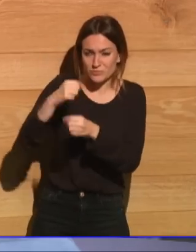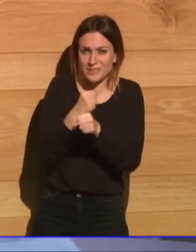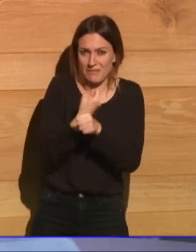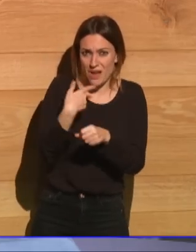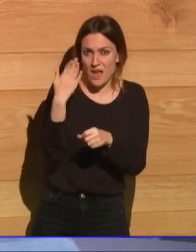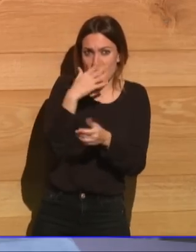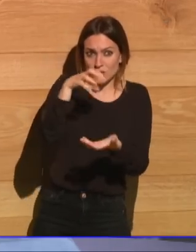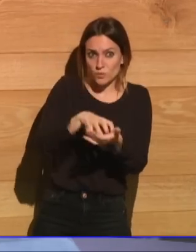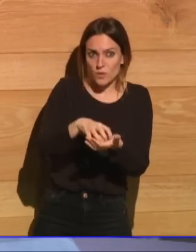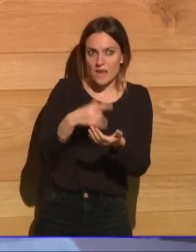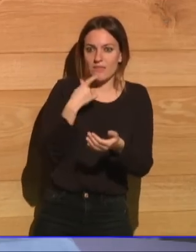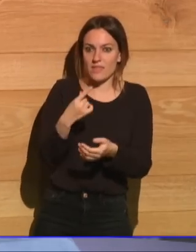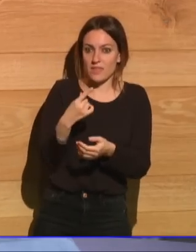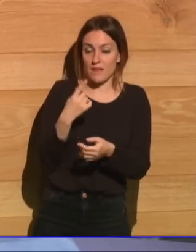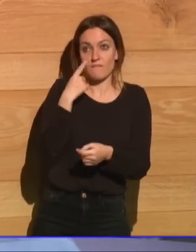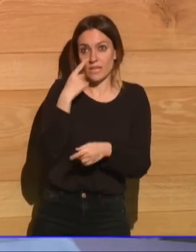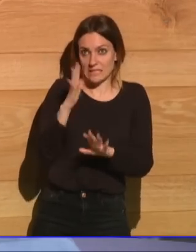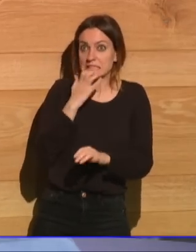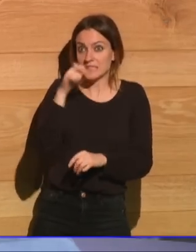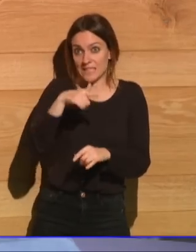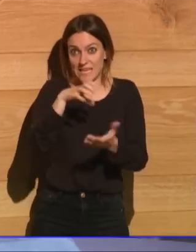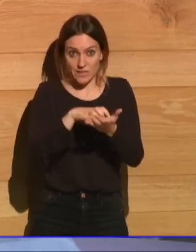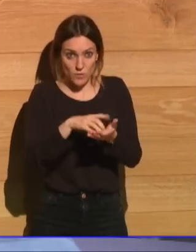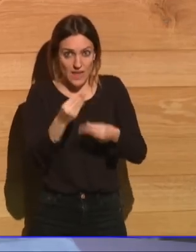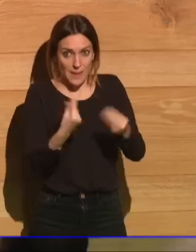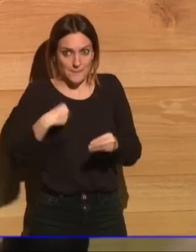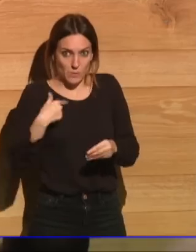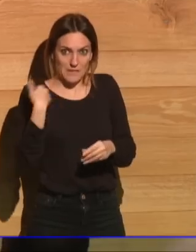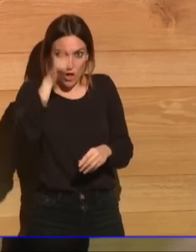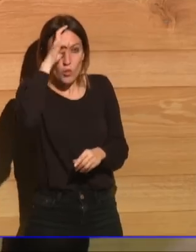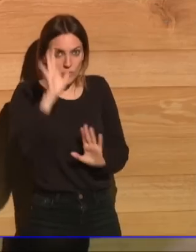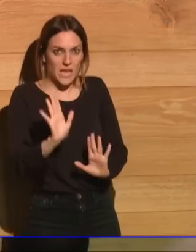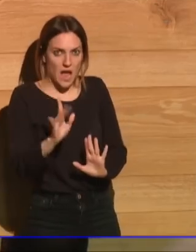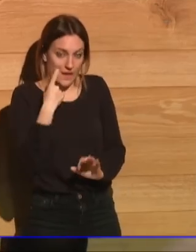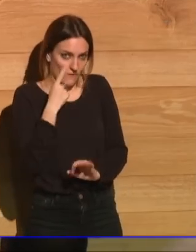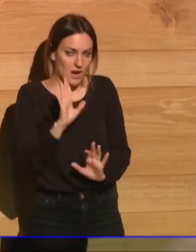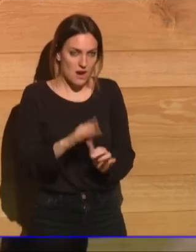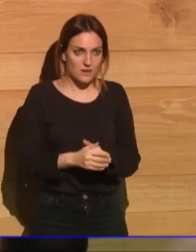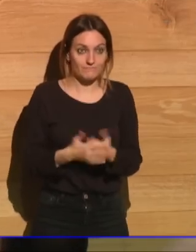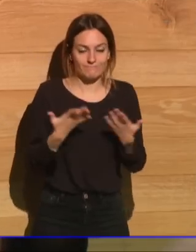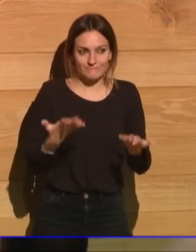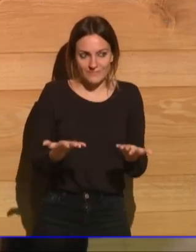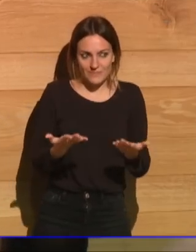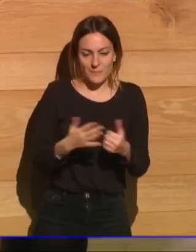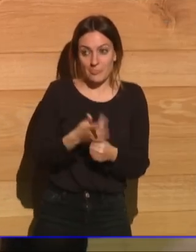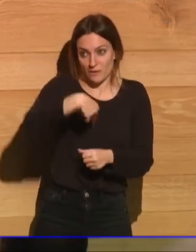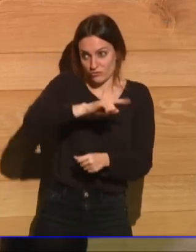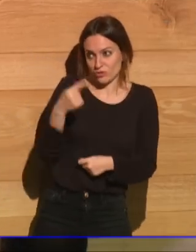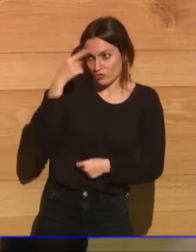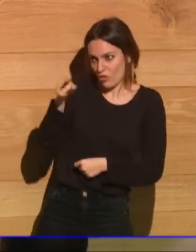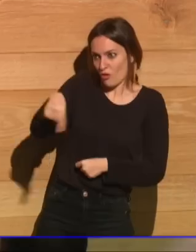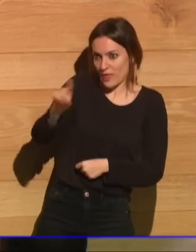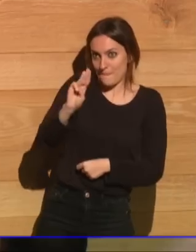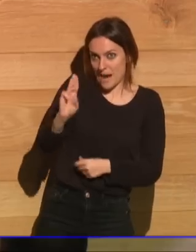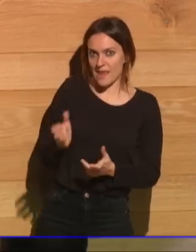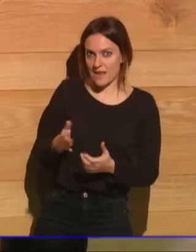a ver si vas a hacer con la escuela lo que hiciste con Turquía. Y entonces, de forma bastante, Que te conocemos, Parker. de